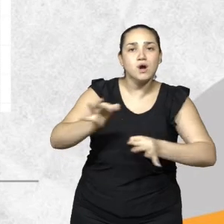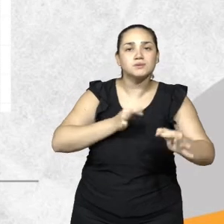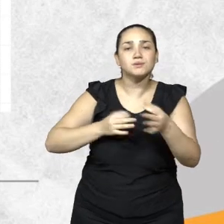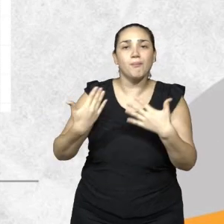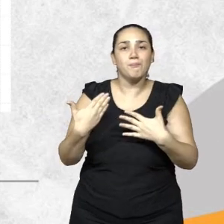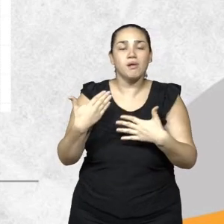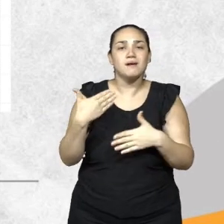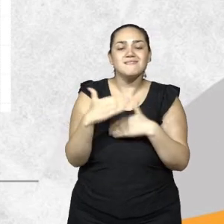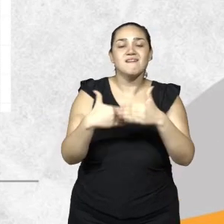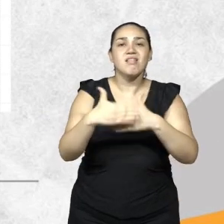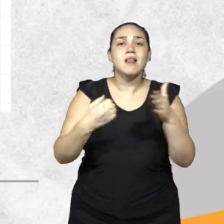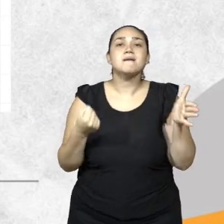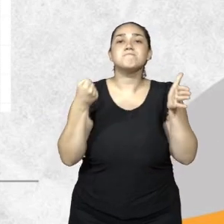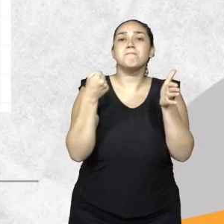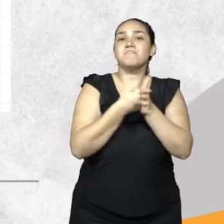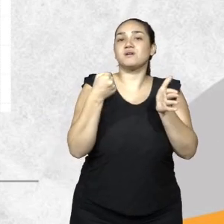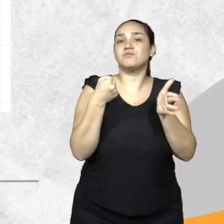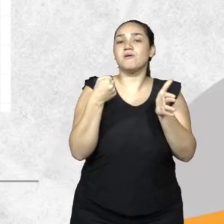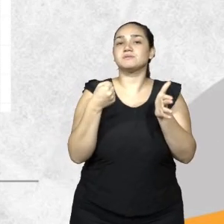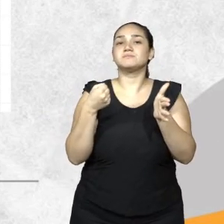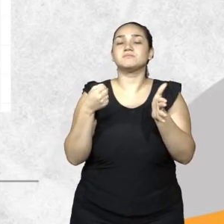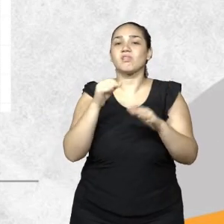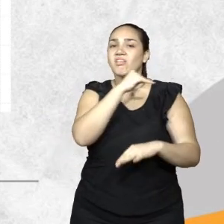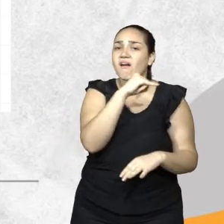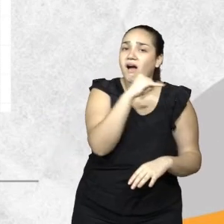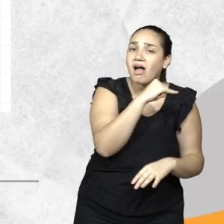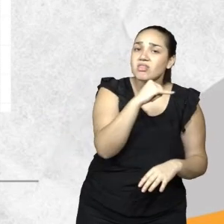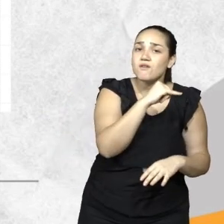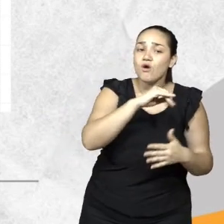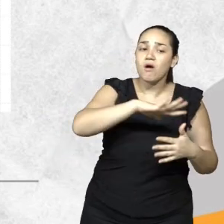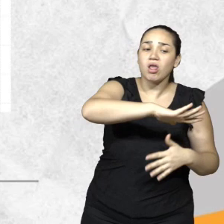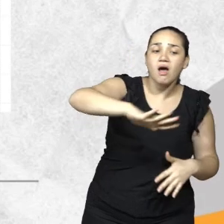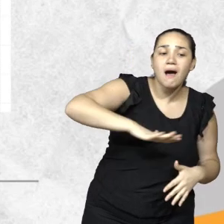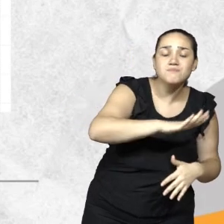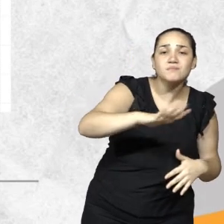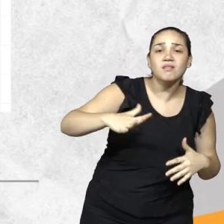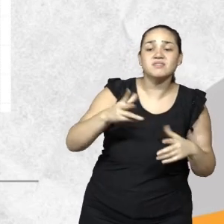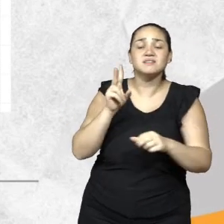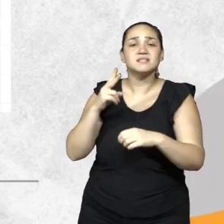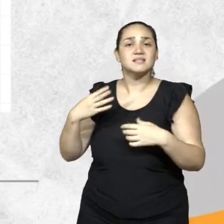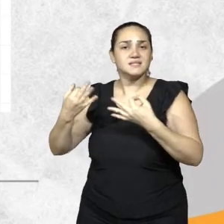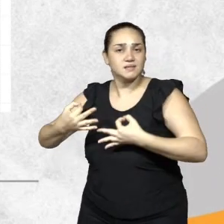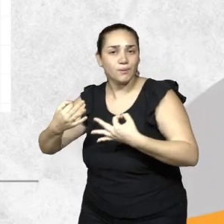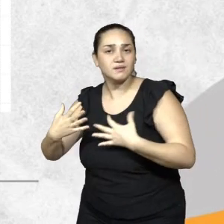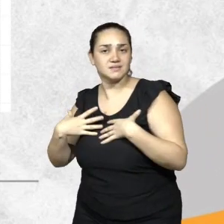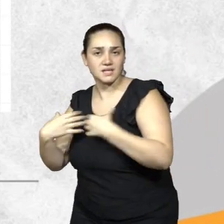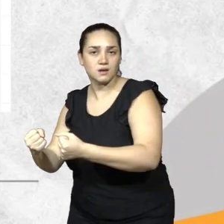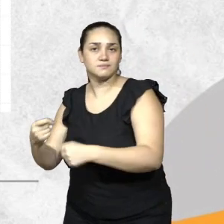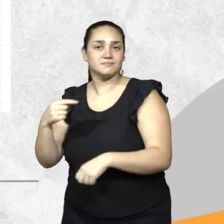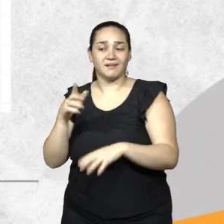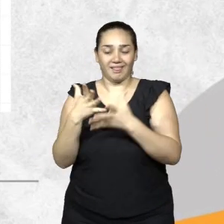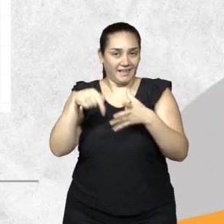generar impactos ambientales negativos sobre el ambiente, la salud y la seguridad. Y con esto termino antes que me bajen de